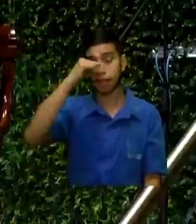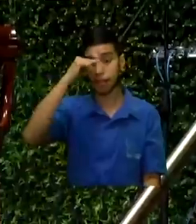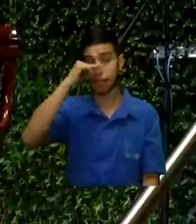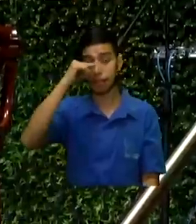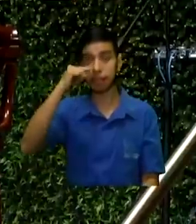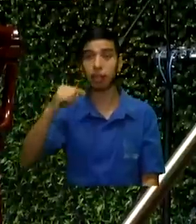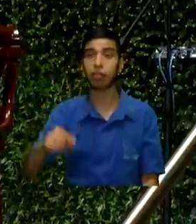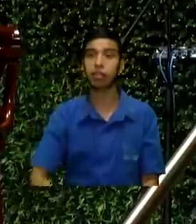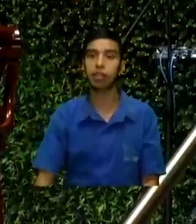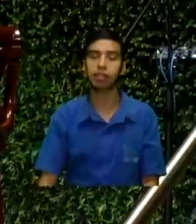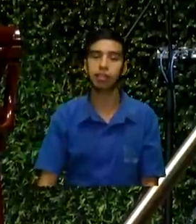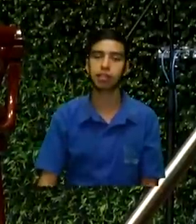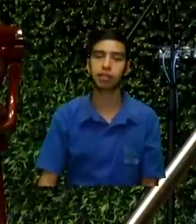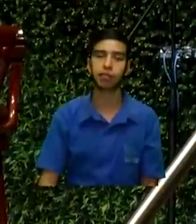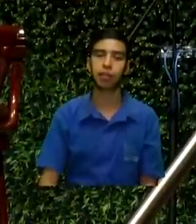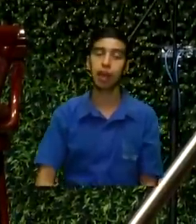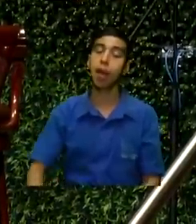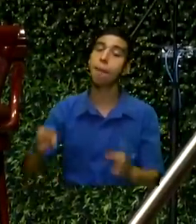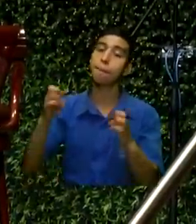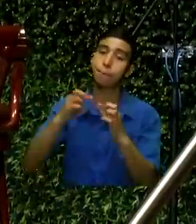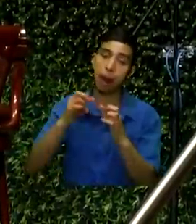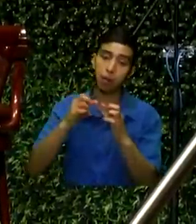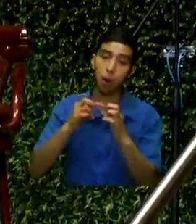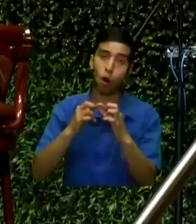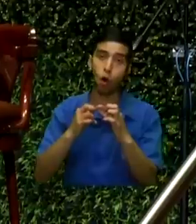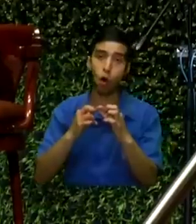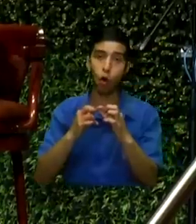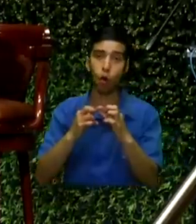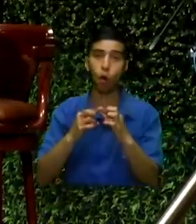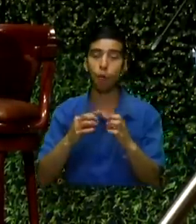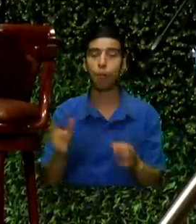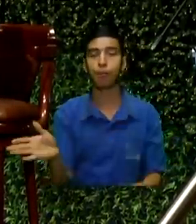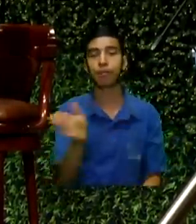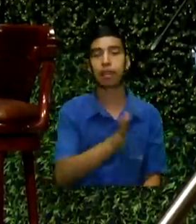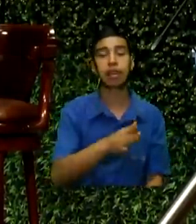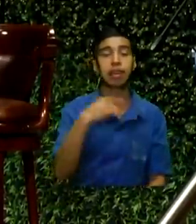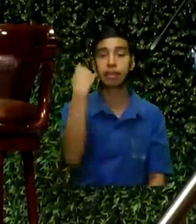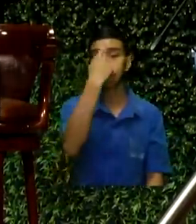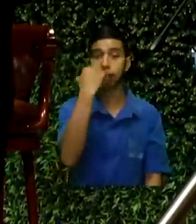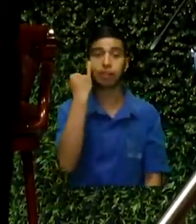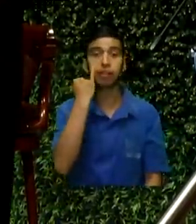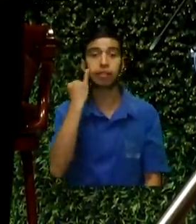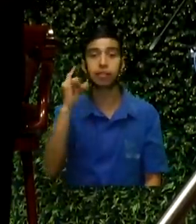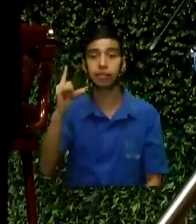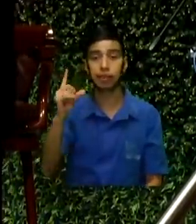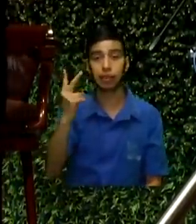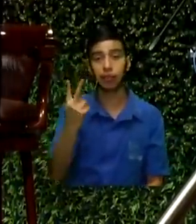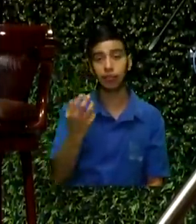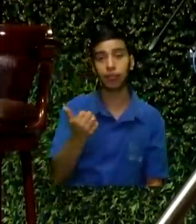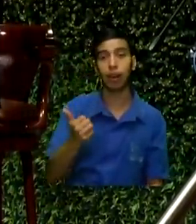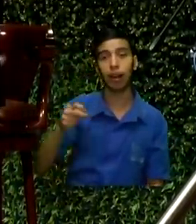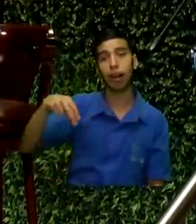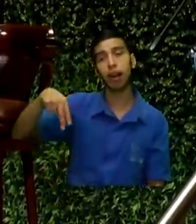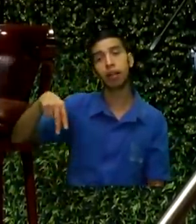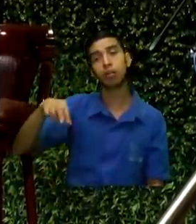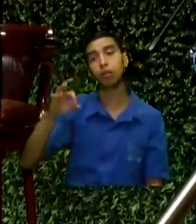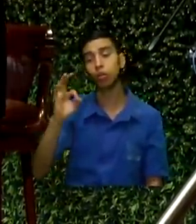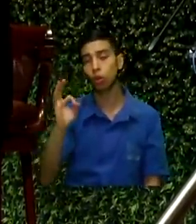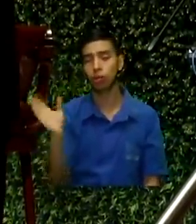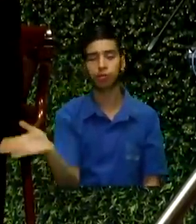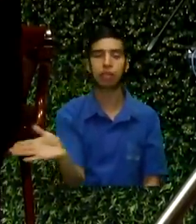Silvano, ¿y quién? Y Timoteo. Entonces, Timoteo, te voy a dar